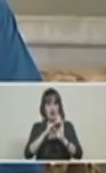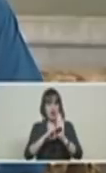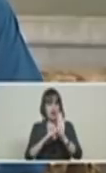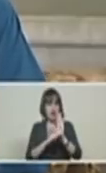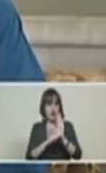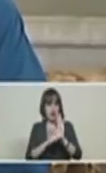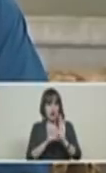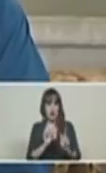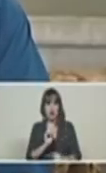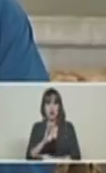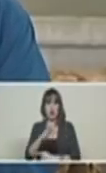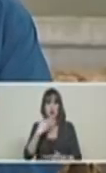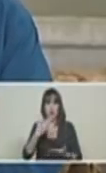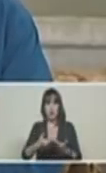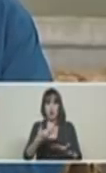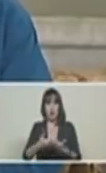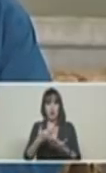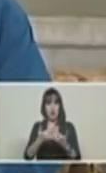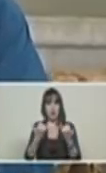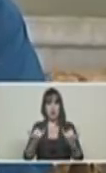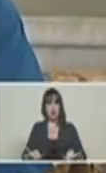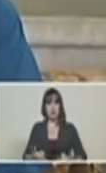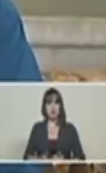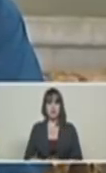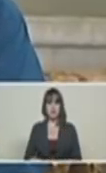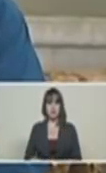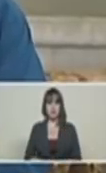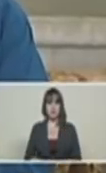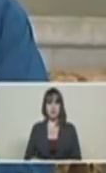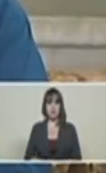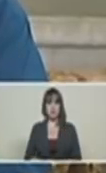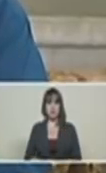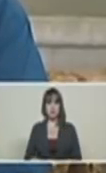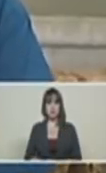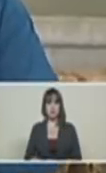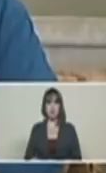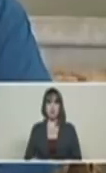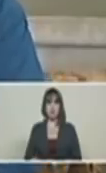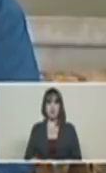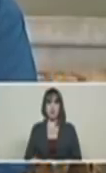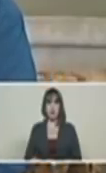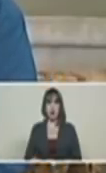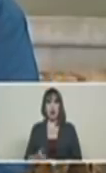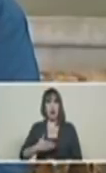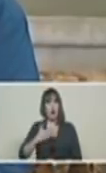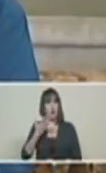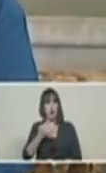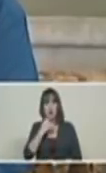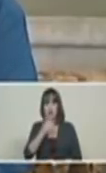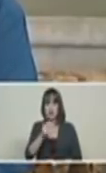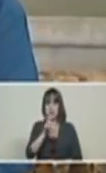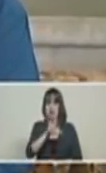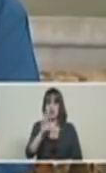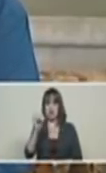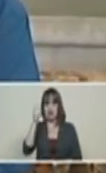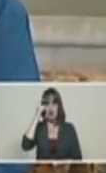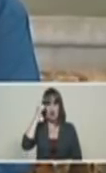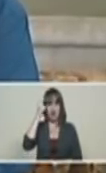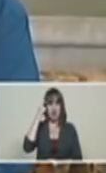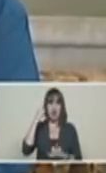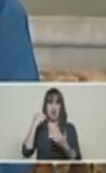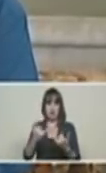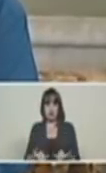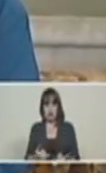lancé en el programa de recuperación económica, crecimiento y prosperidad. Yo puedo decir a 30 días que hemos dado